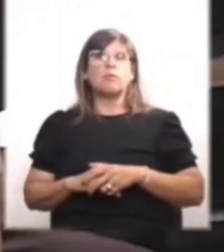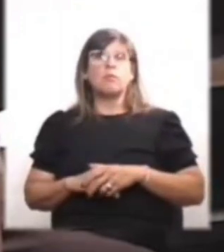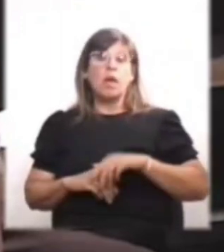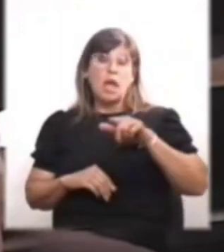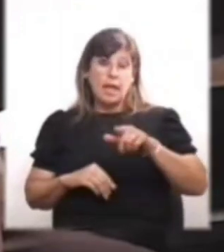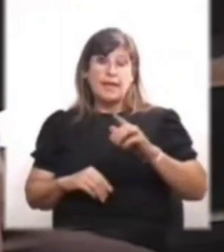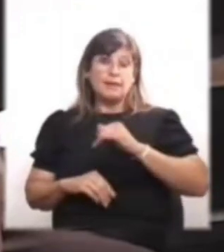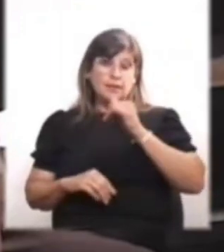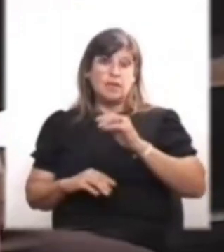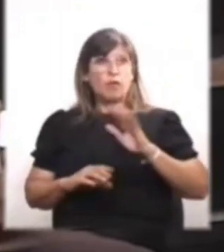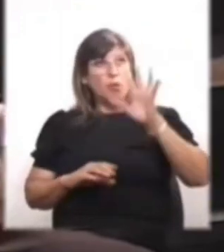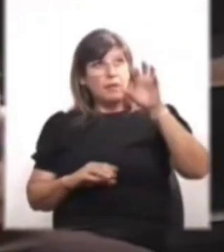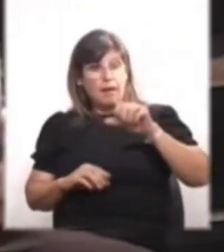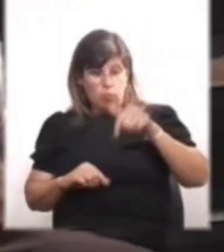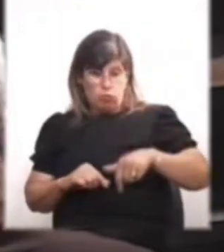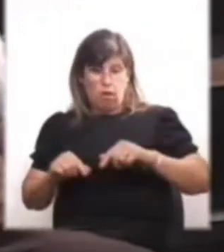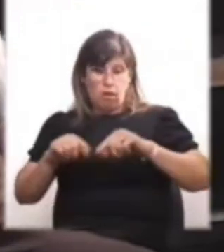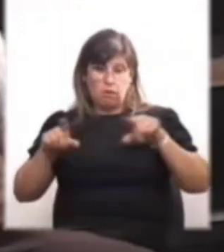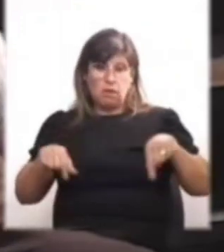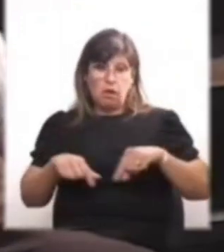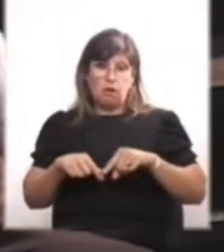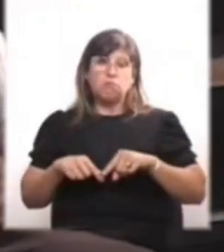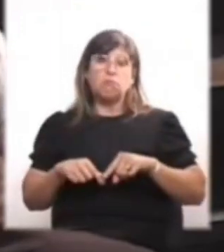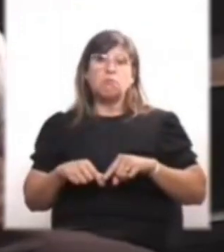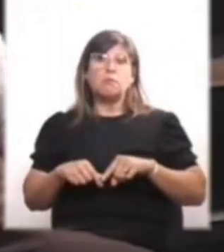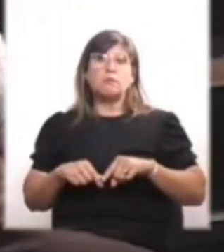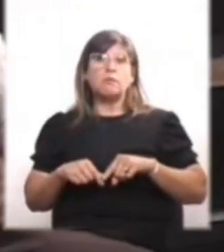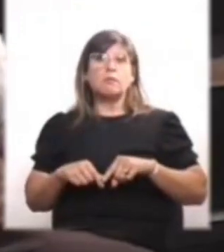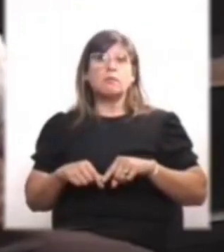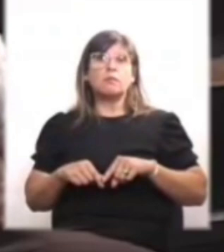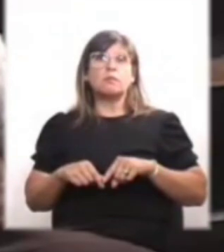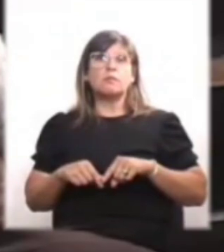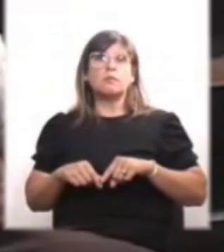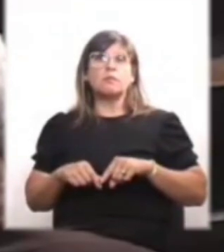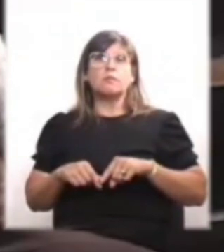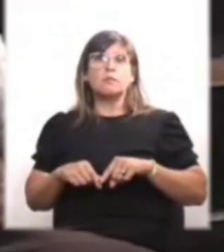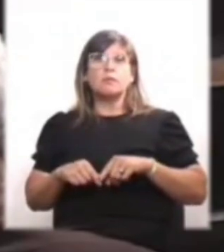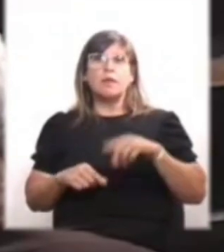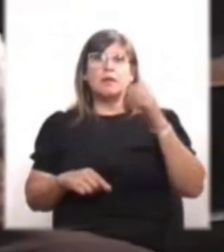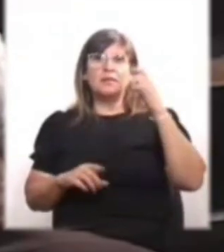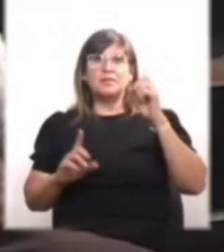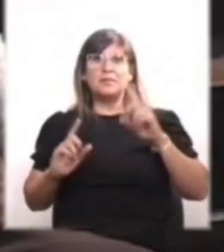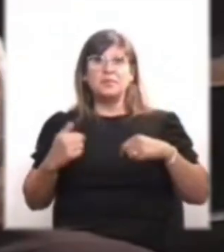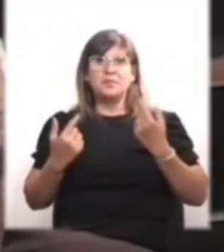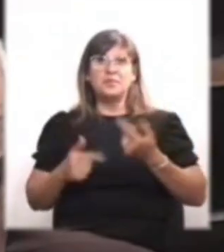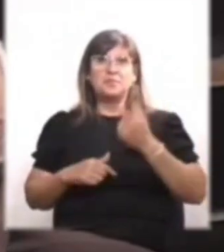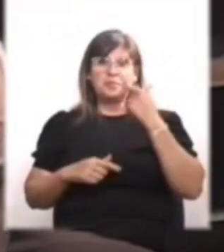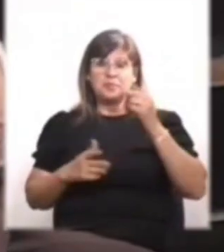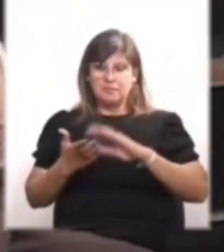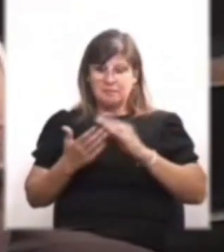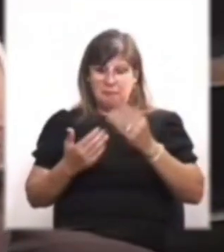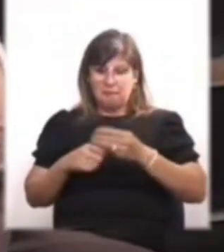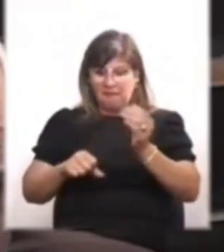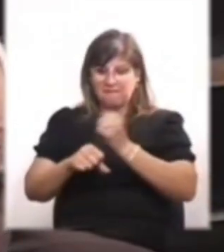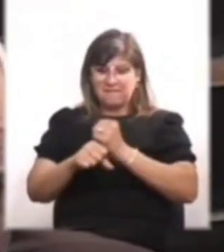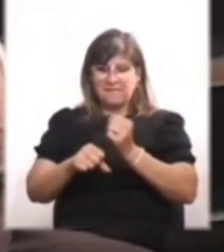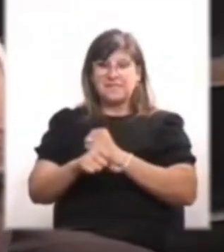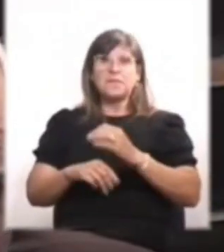Y es el informe que traemos a la sala y la idea nuestra sería que este proyecto se